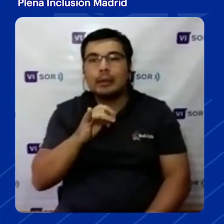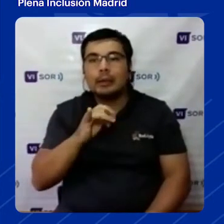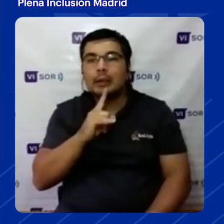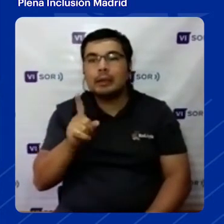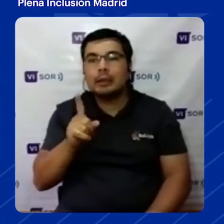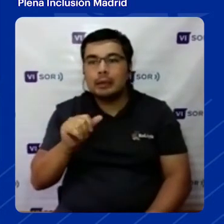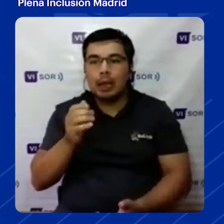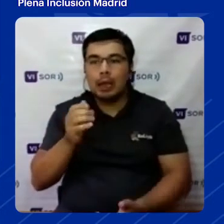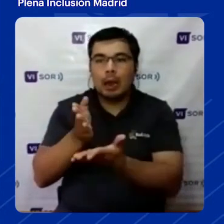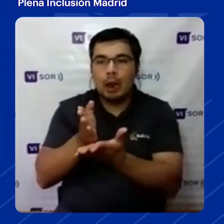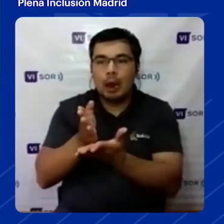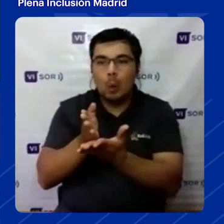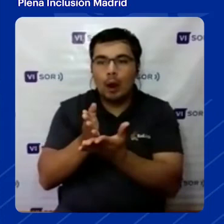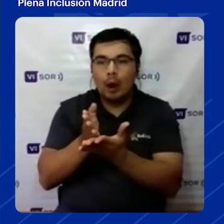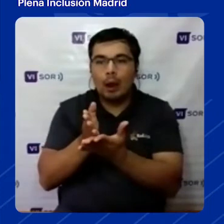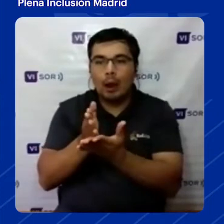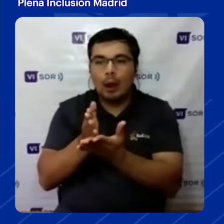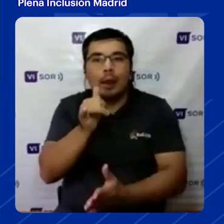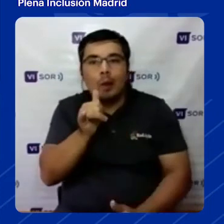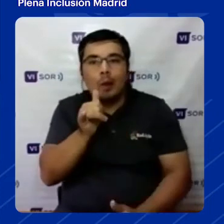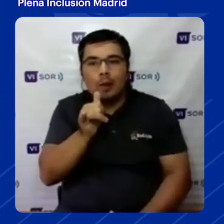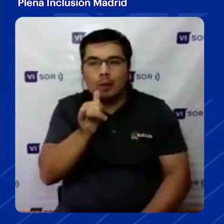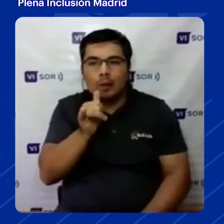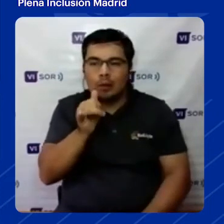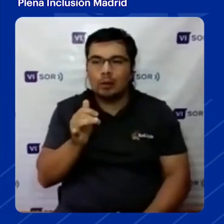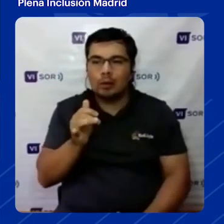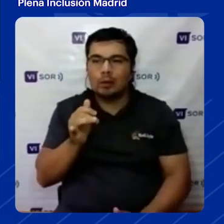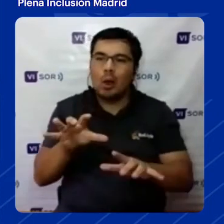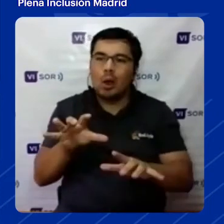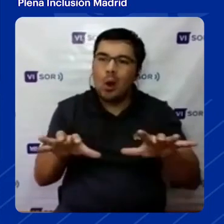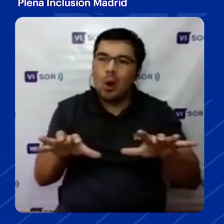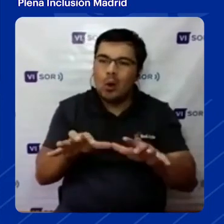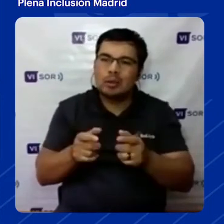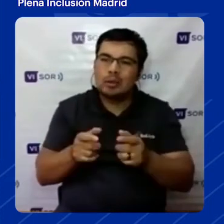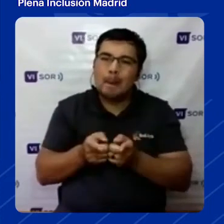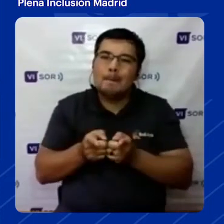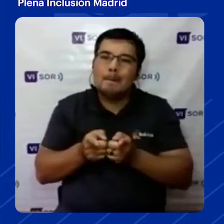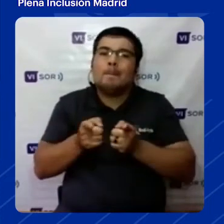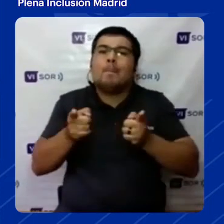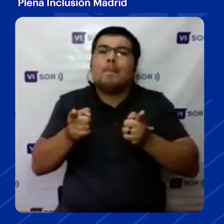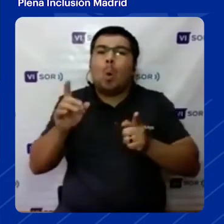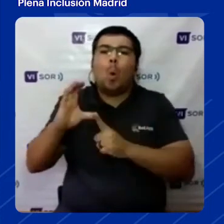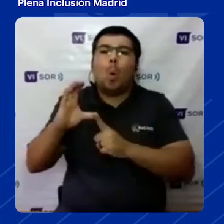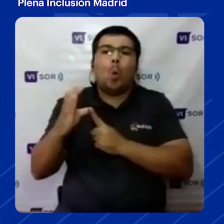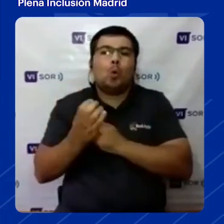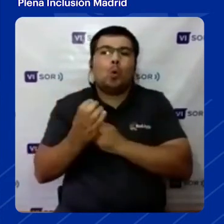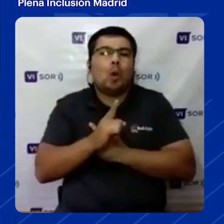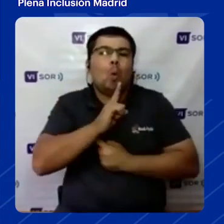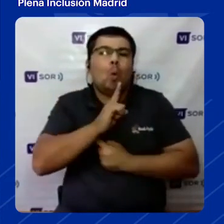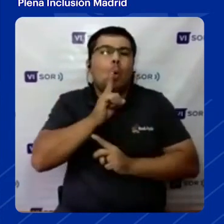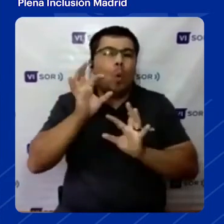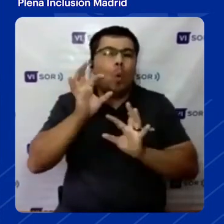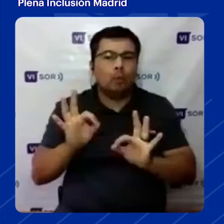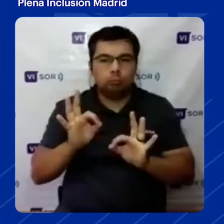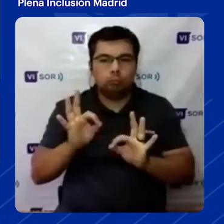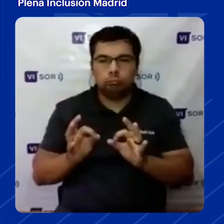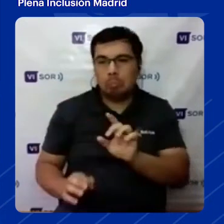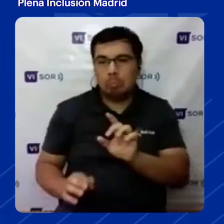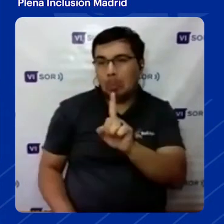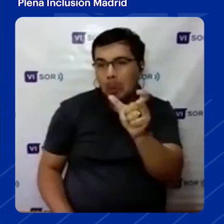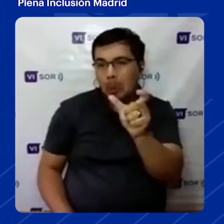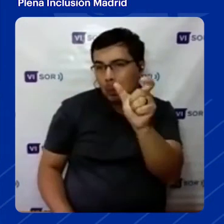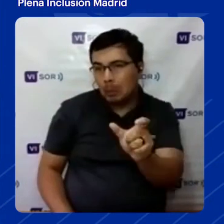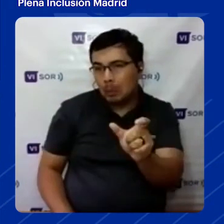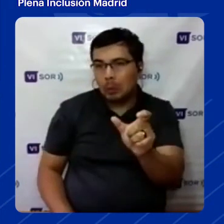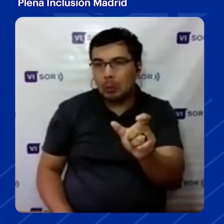etcétera, etcétera. Son detalles demasiado ocultos y no es porque, ojo, una persona con una dificultad de comprensión